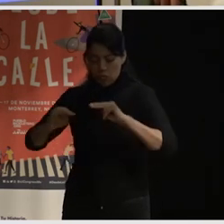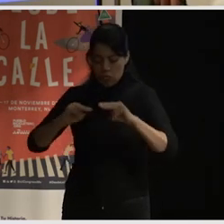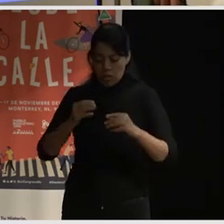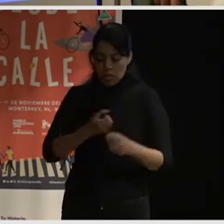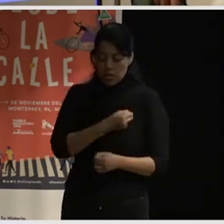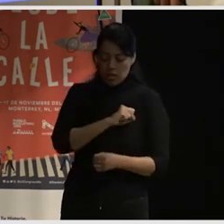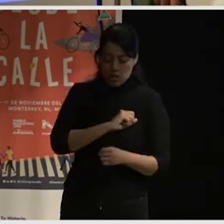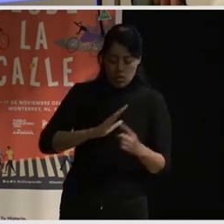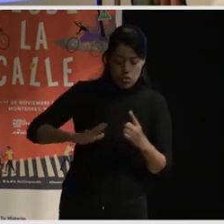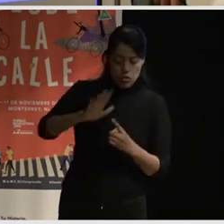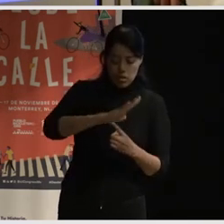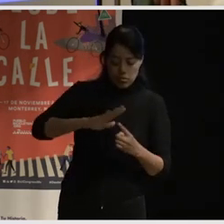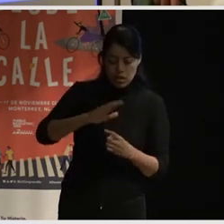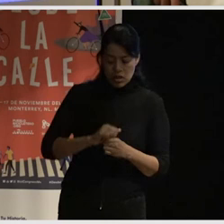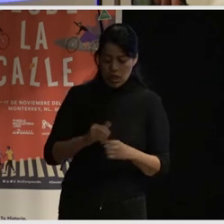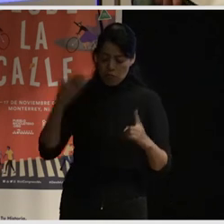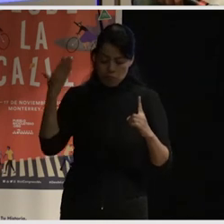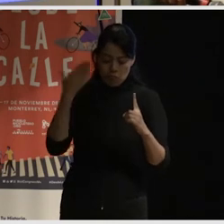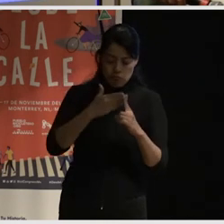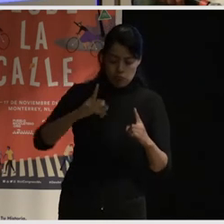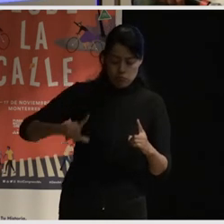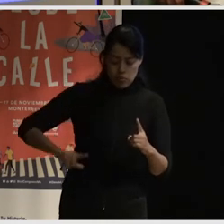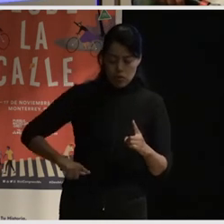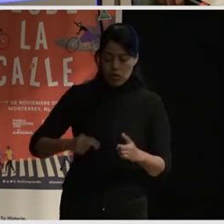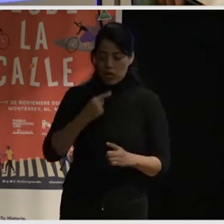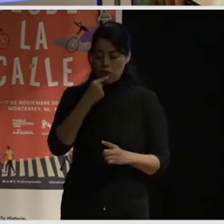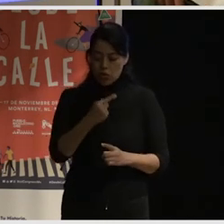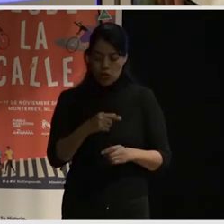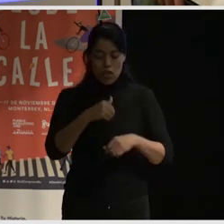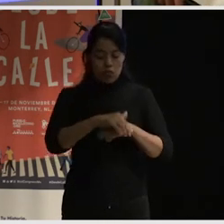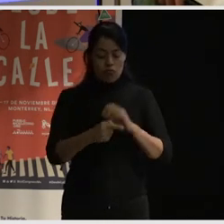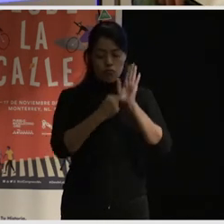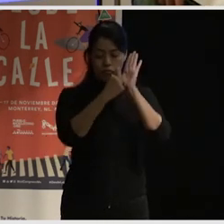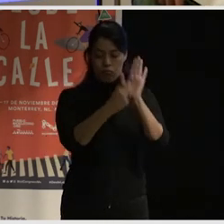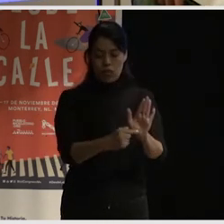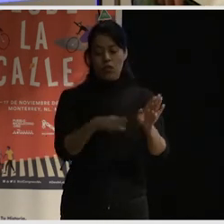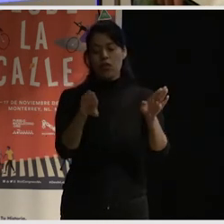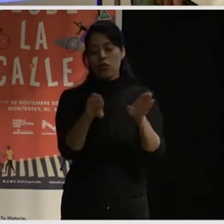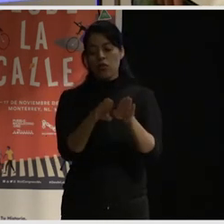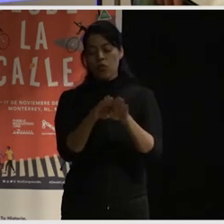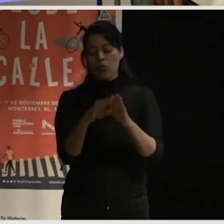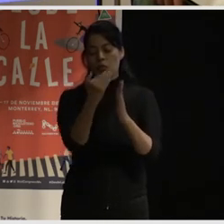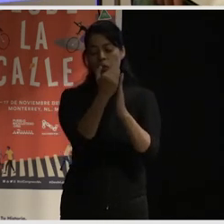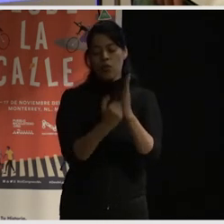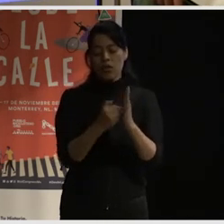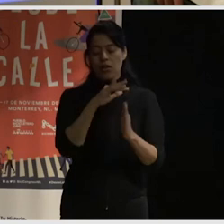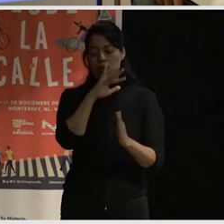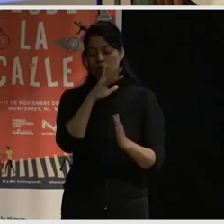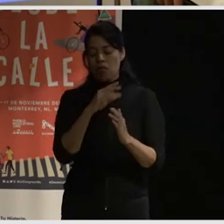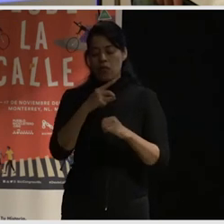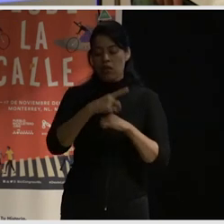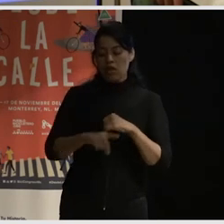que estar completamente enfocados a que los gobiernos nos digan con parámetros numéricos cómo van a reducir las emisiones y